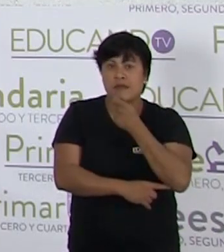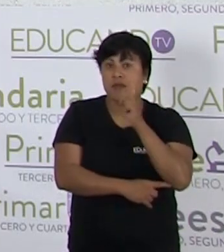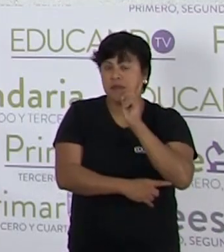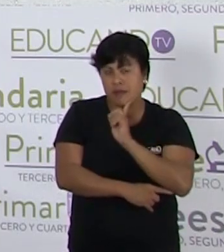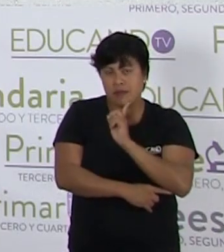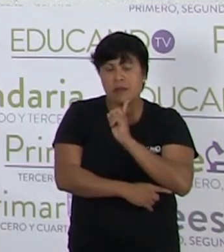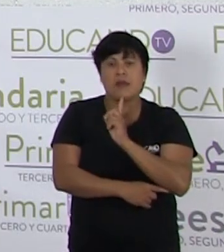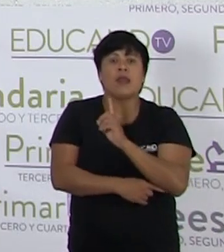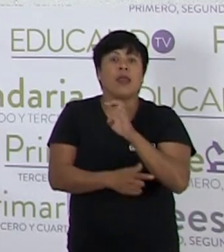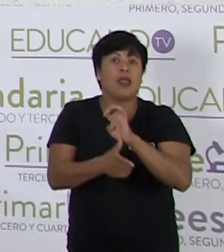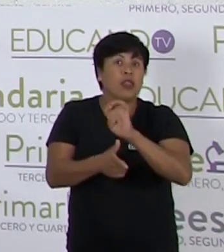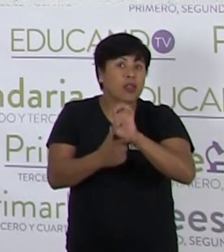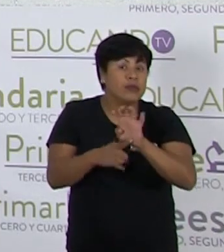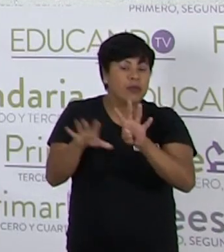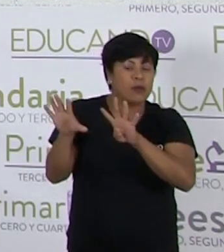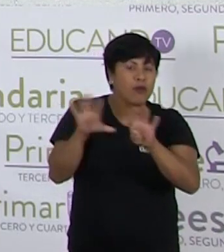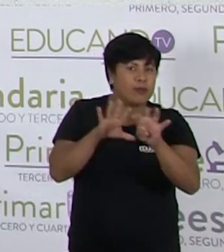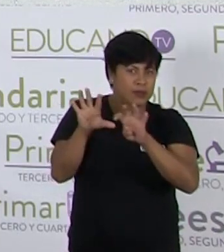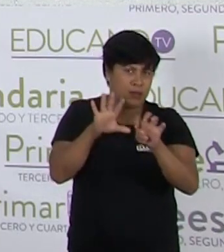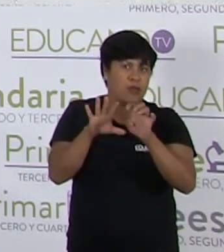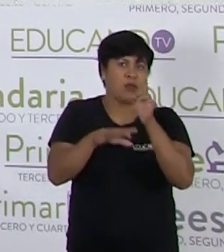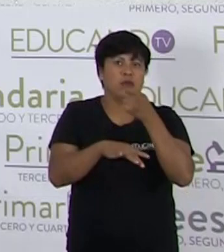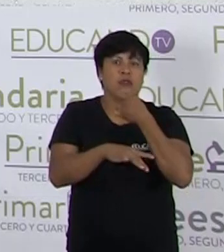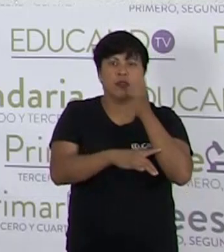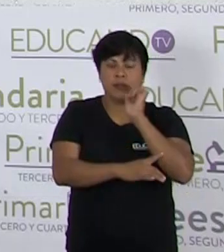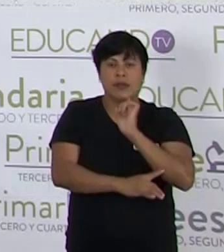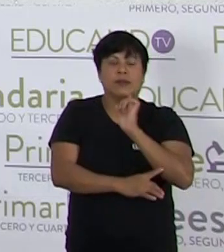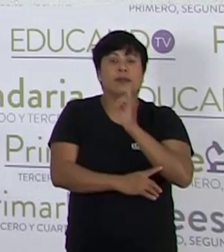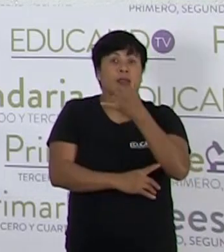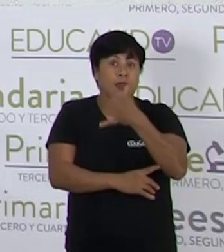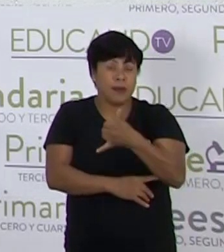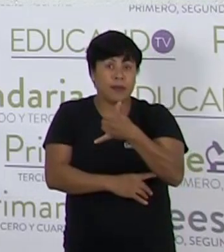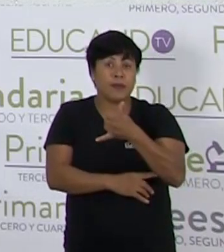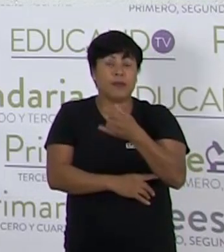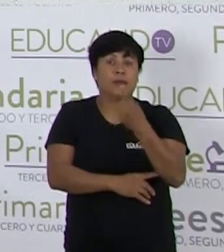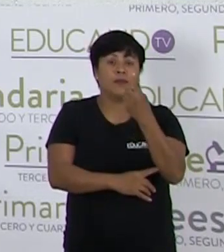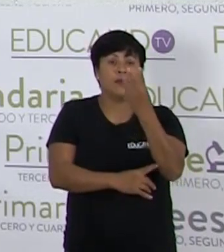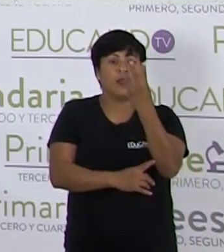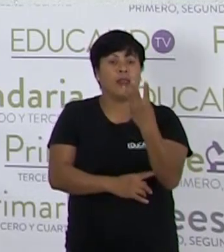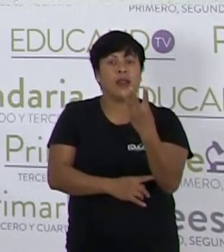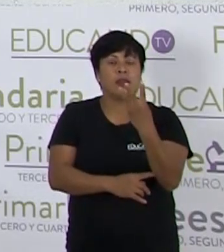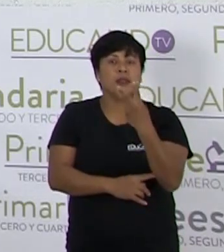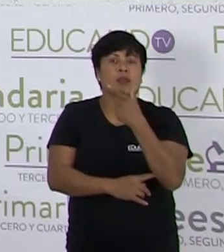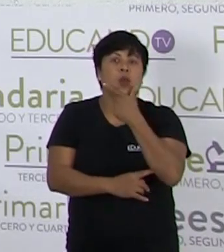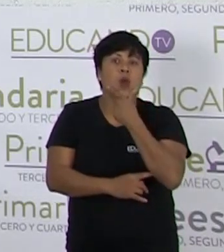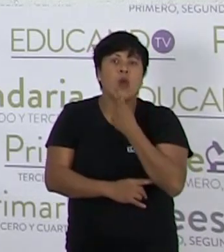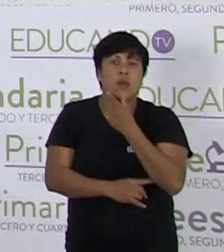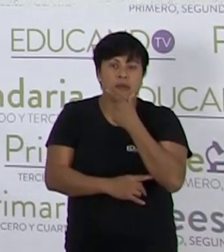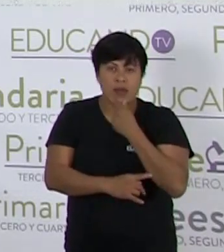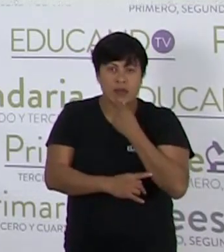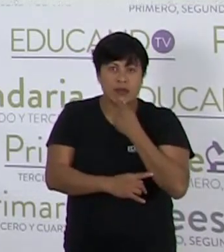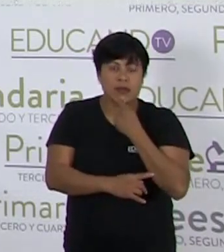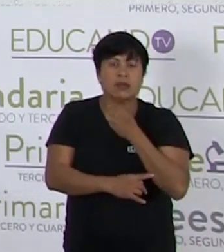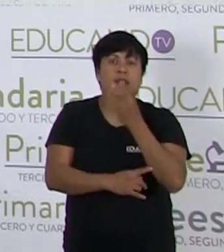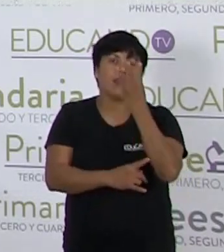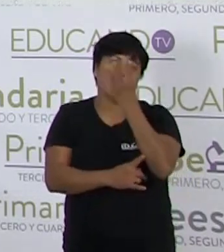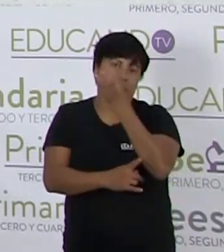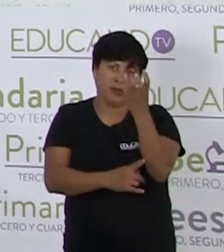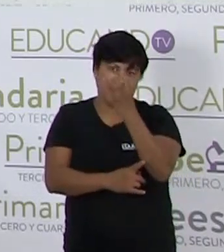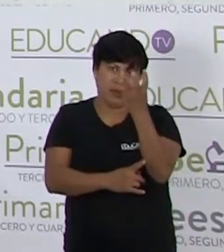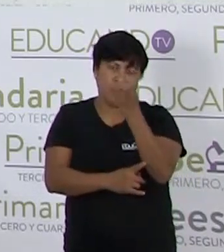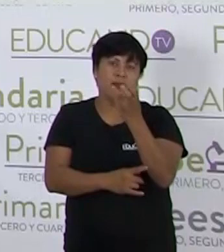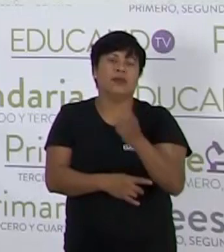tanto serían 900. Y 3 niños que serían